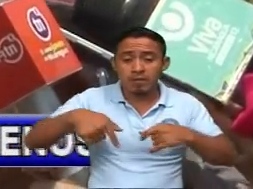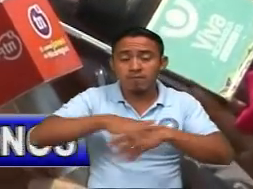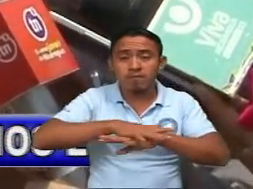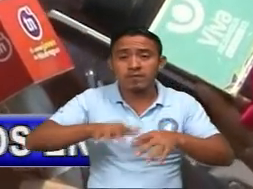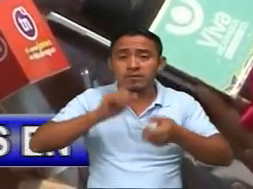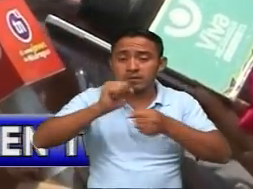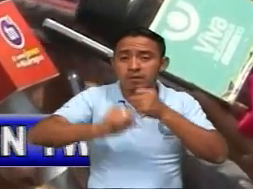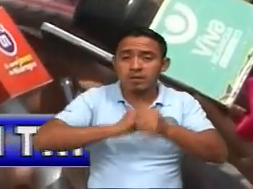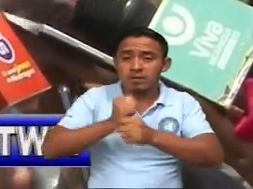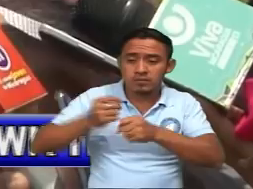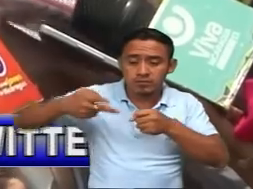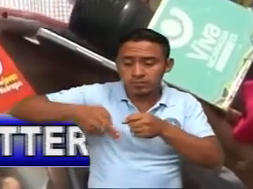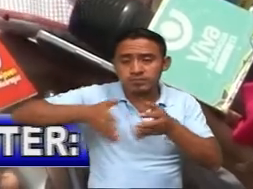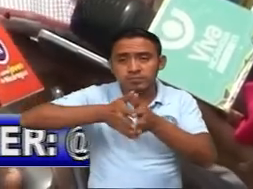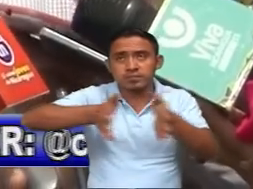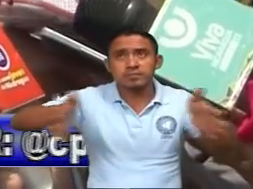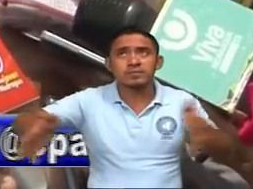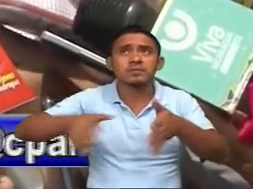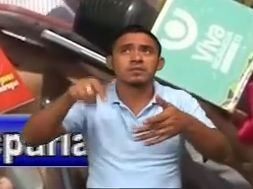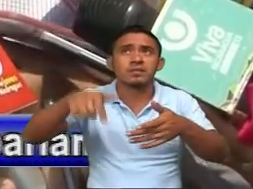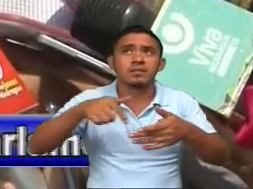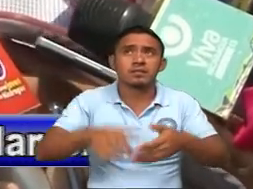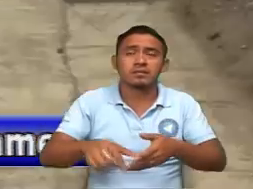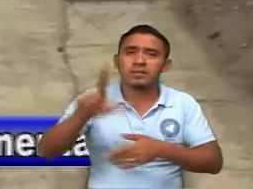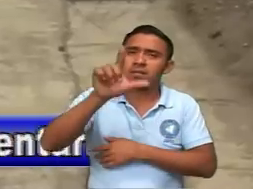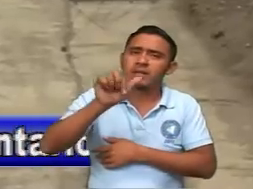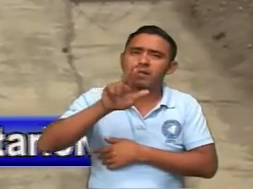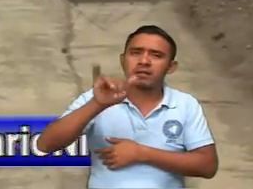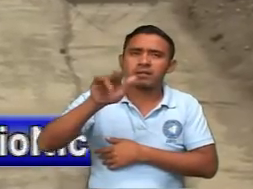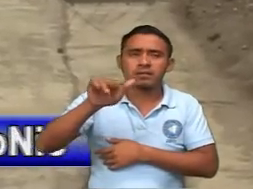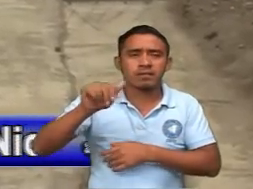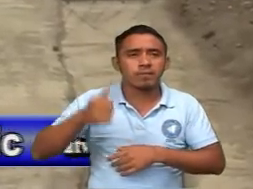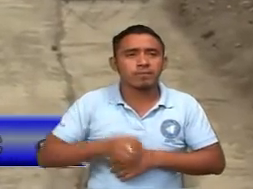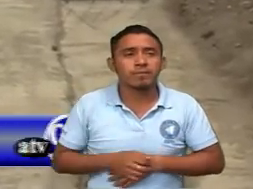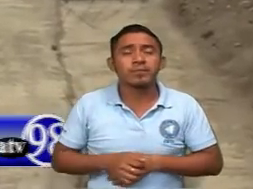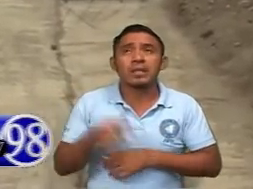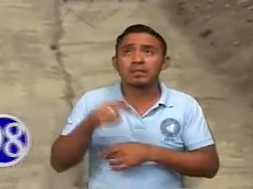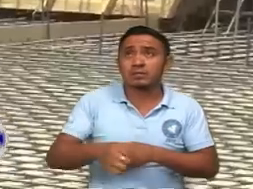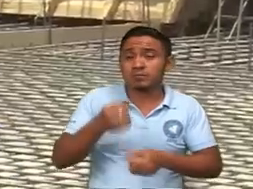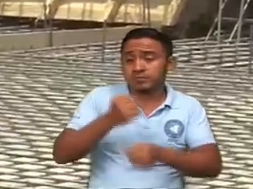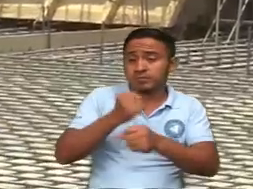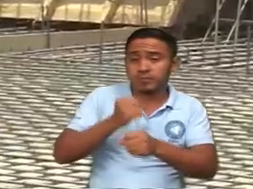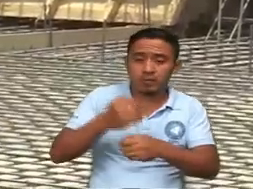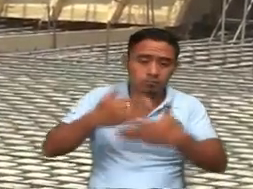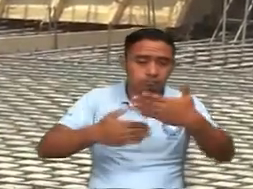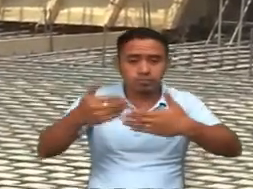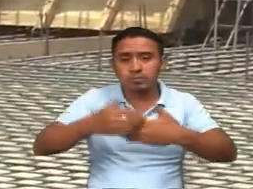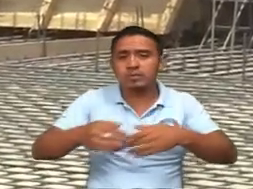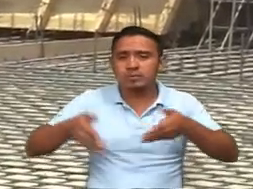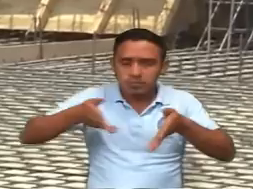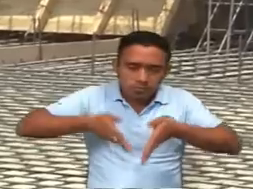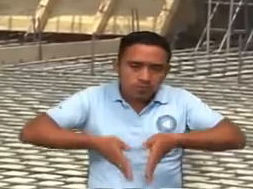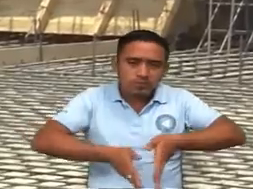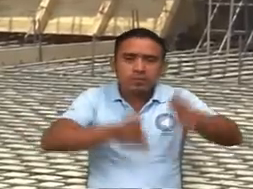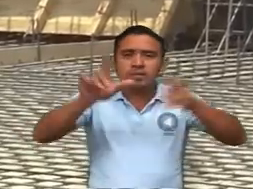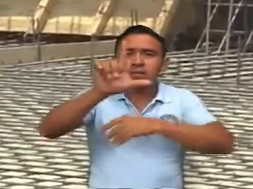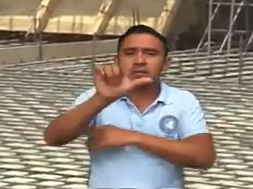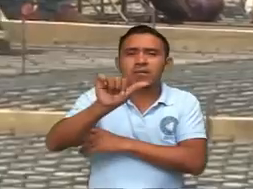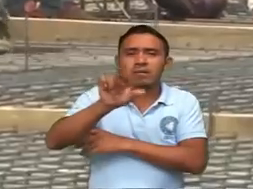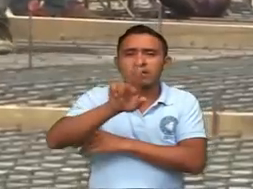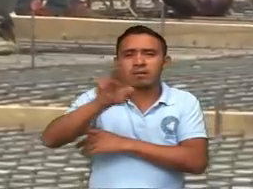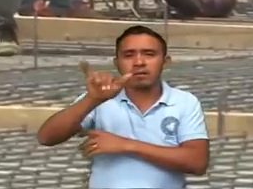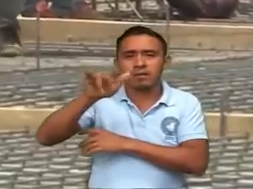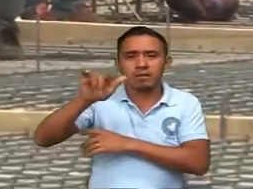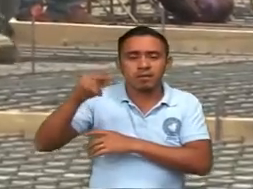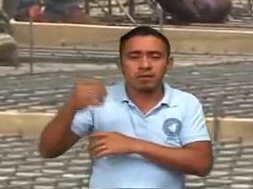estar inaugurando completamente la ampliación de la pista La Reinaga. La construcción de esta obra es parte de la ampliación de la pista La Reinaga. Este